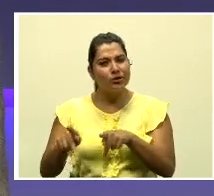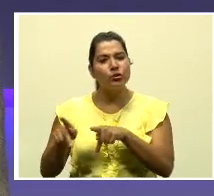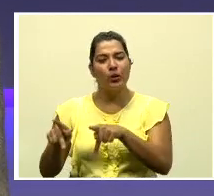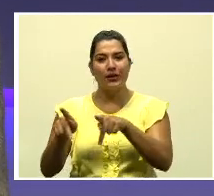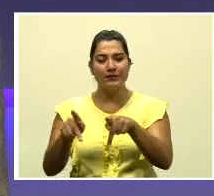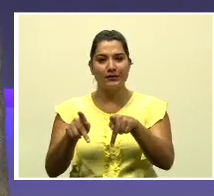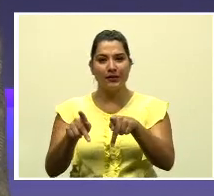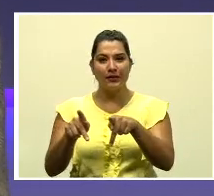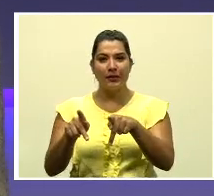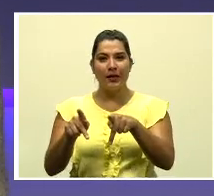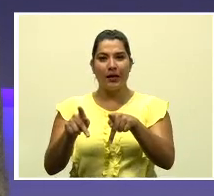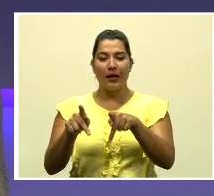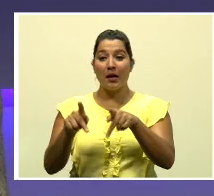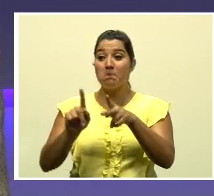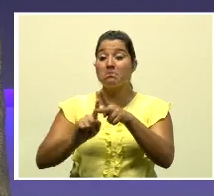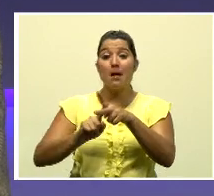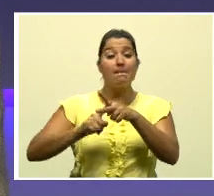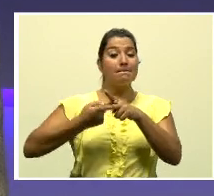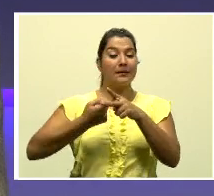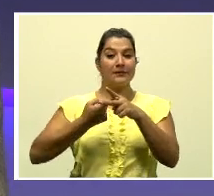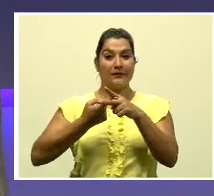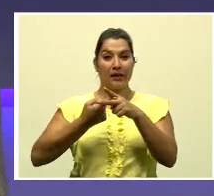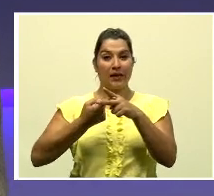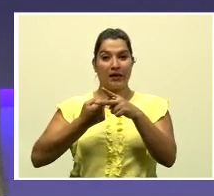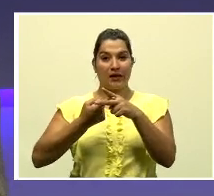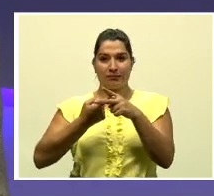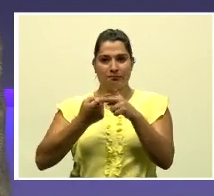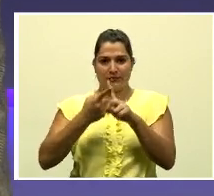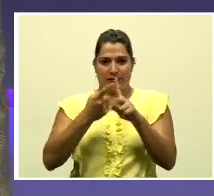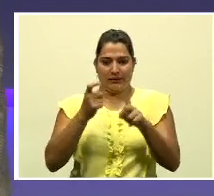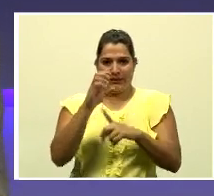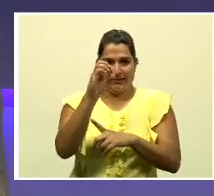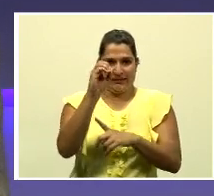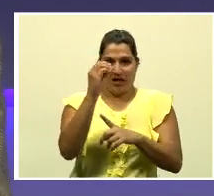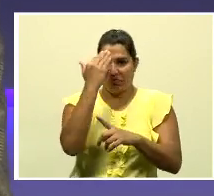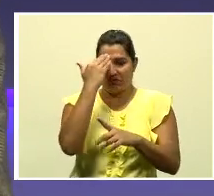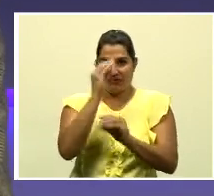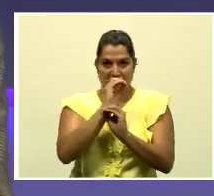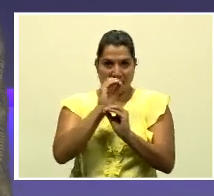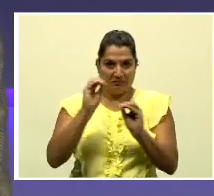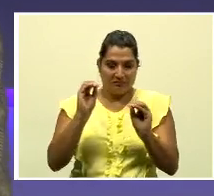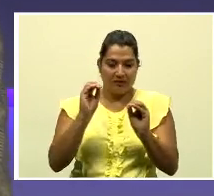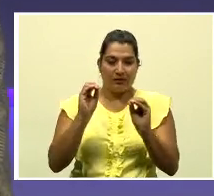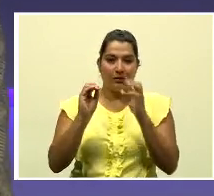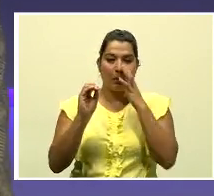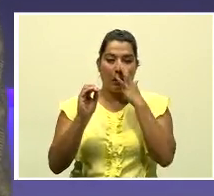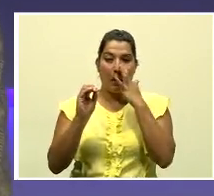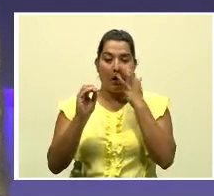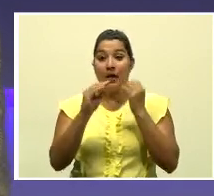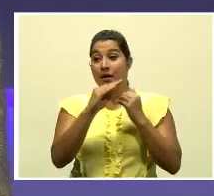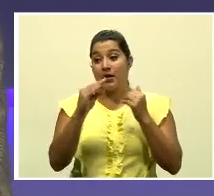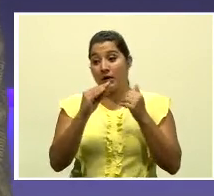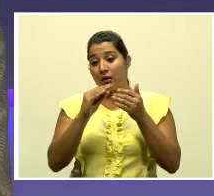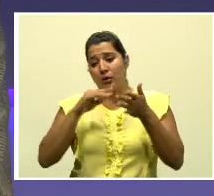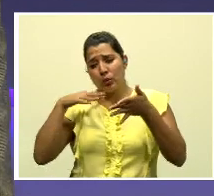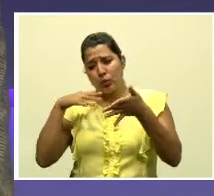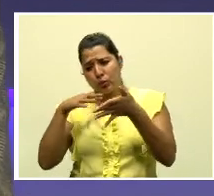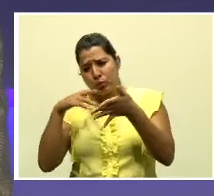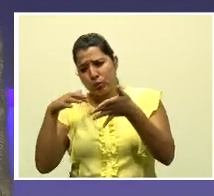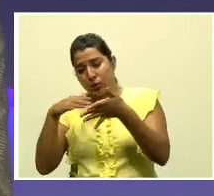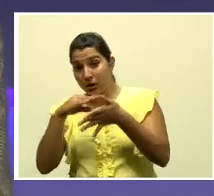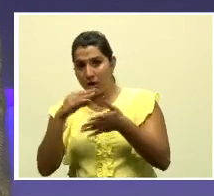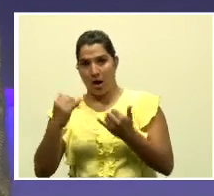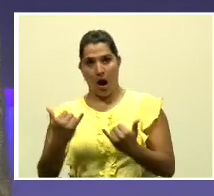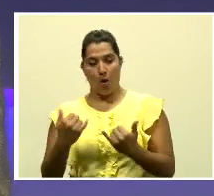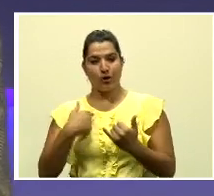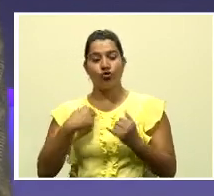tiempo empezar prácticamente de cero, no saben mucho, y hoy puedo